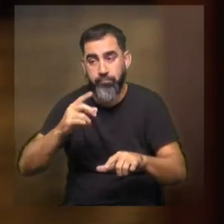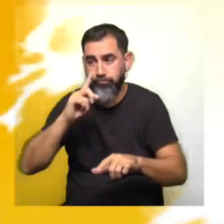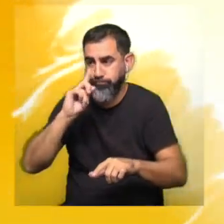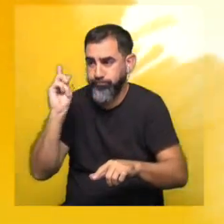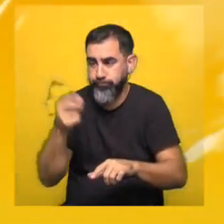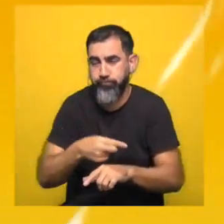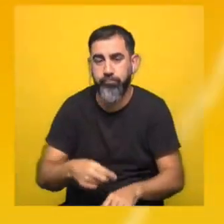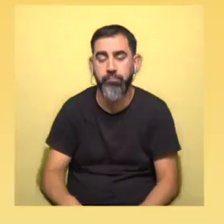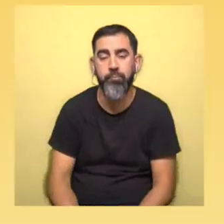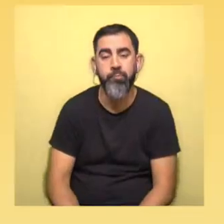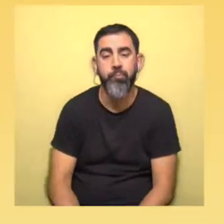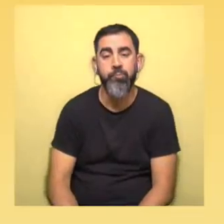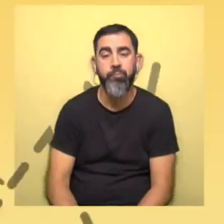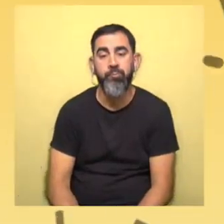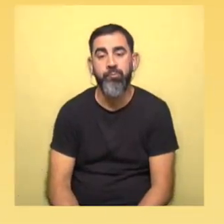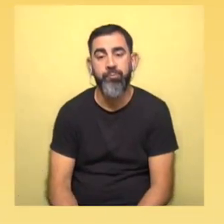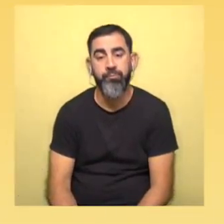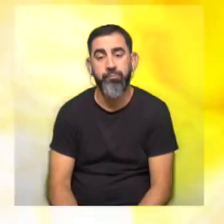escala.